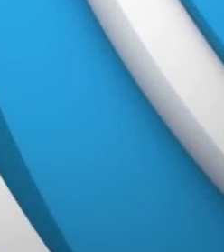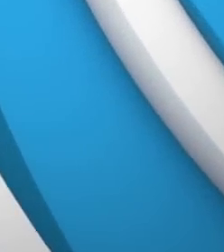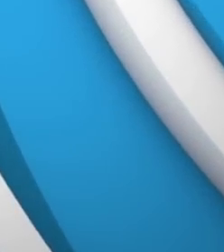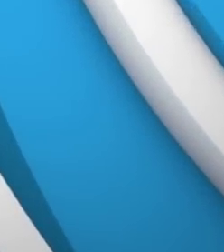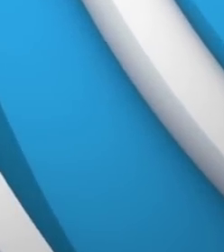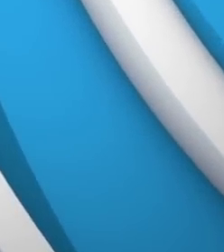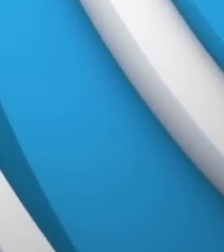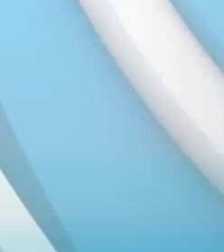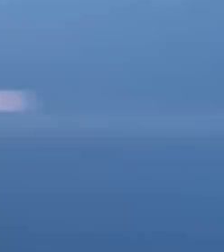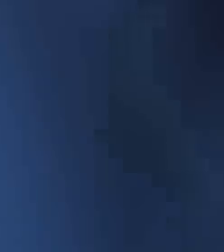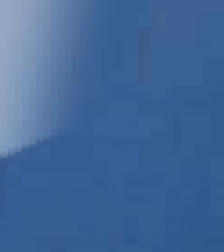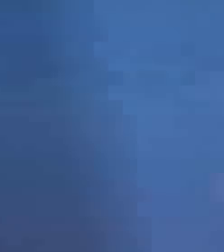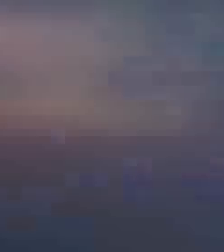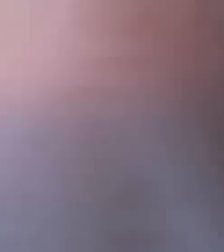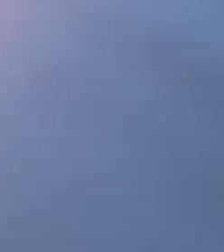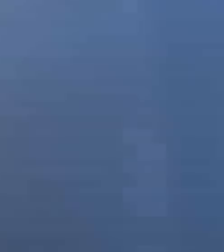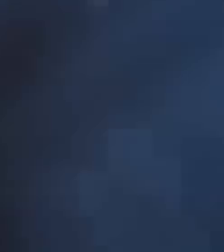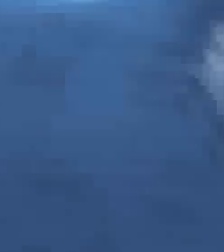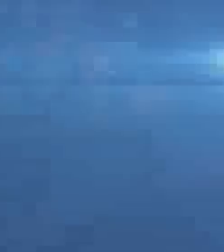cosas como son.